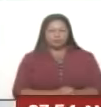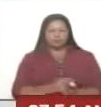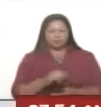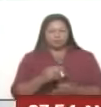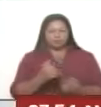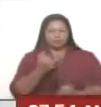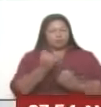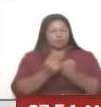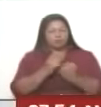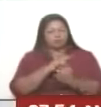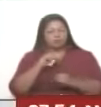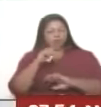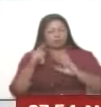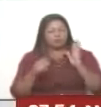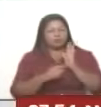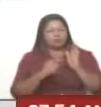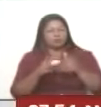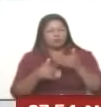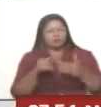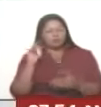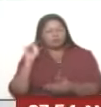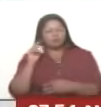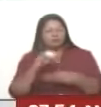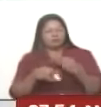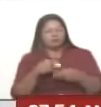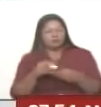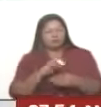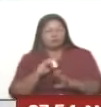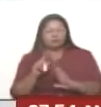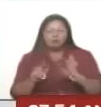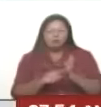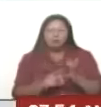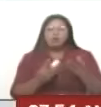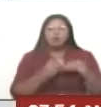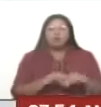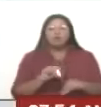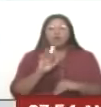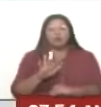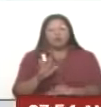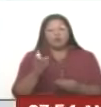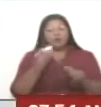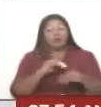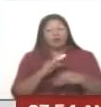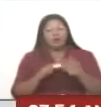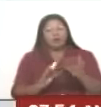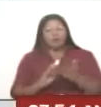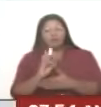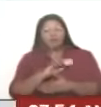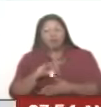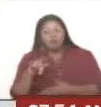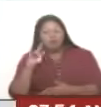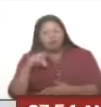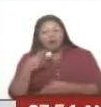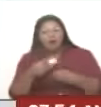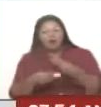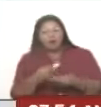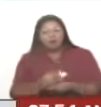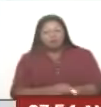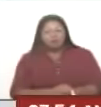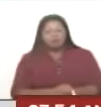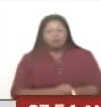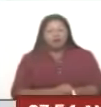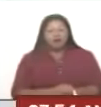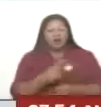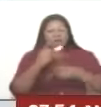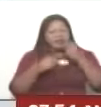sea absolutamente necesario para consolidar los 5 consensos en función de los cuales se está desarrollando la política